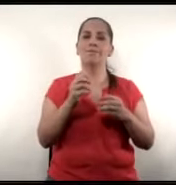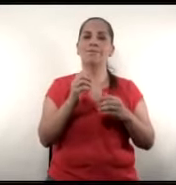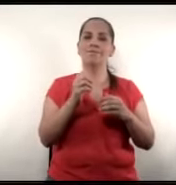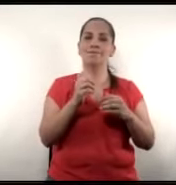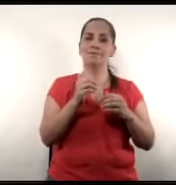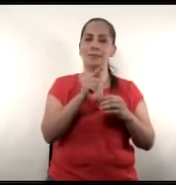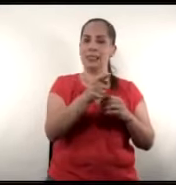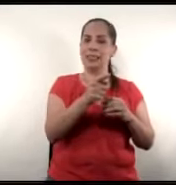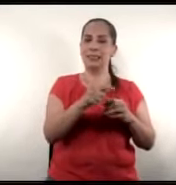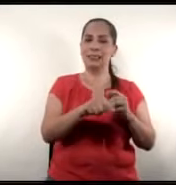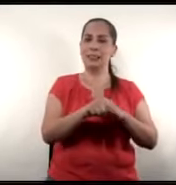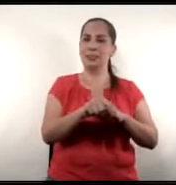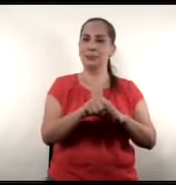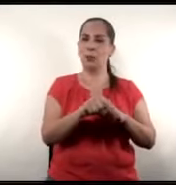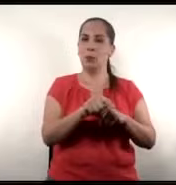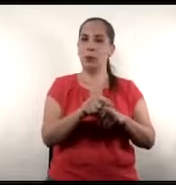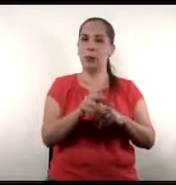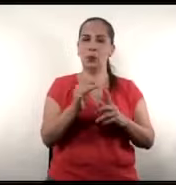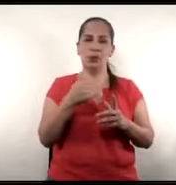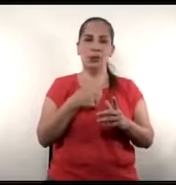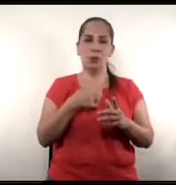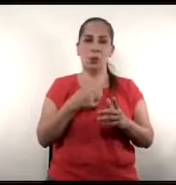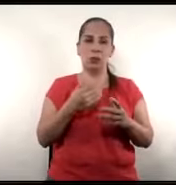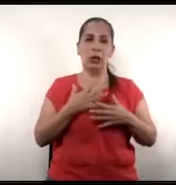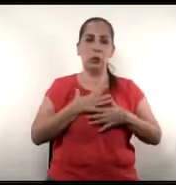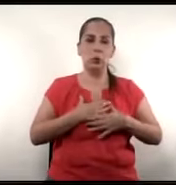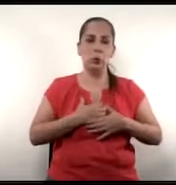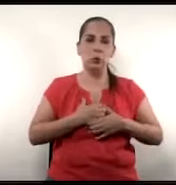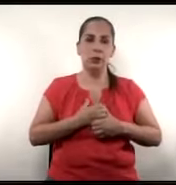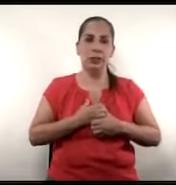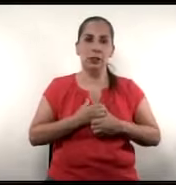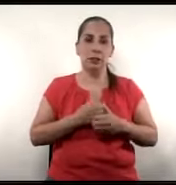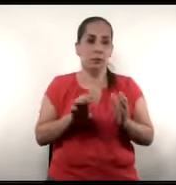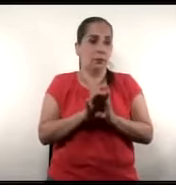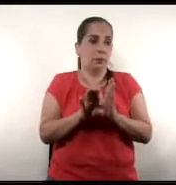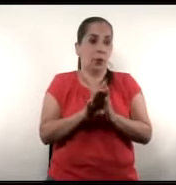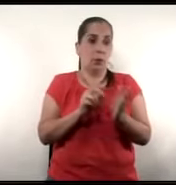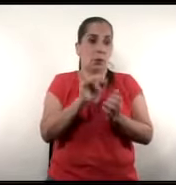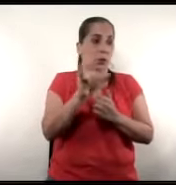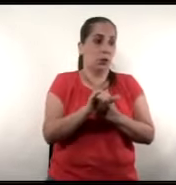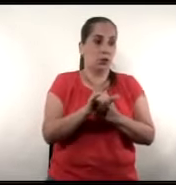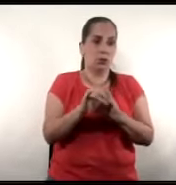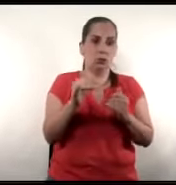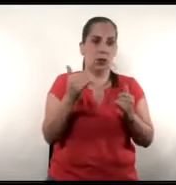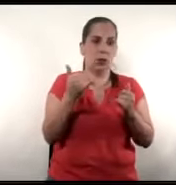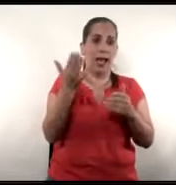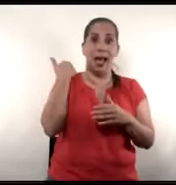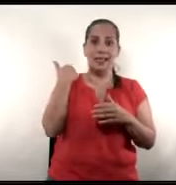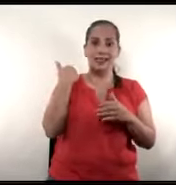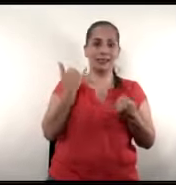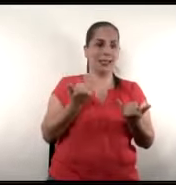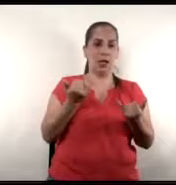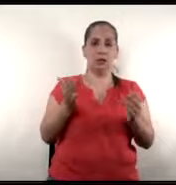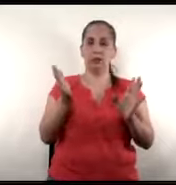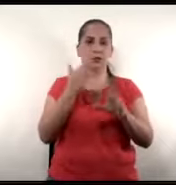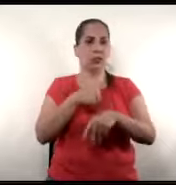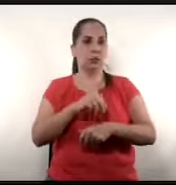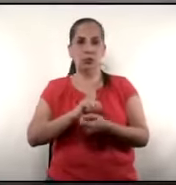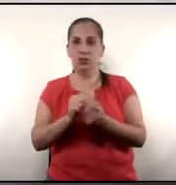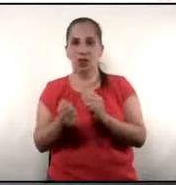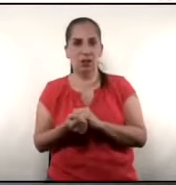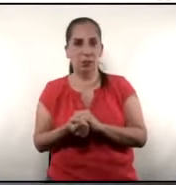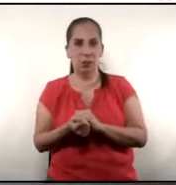angustia. Proyectos atrasados. Algunos que estaban para este año ya no están. Algo que nadie podría creer